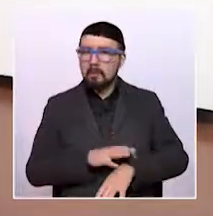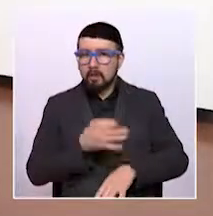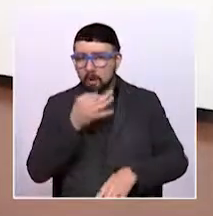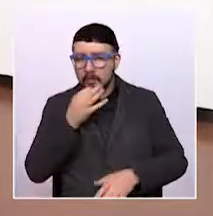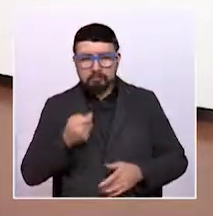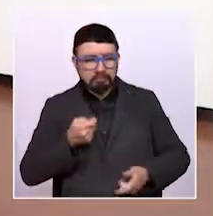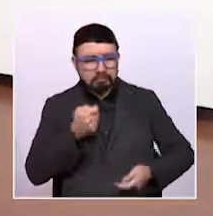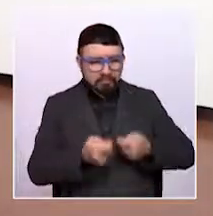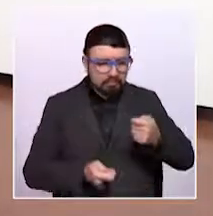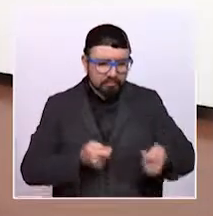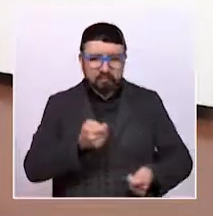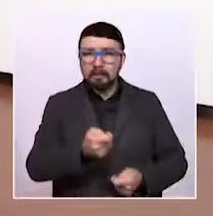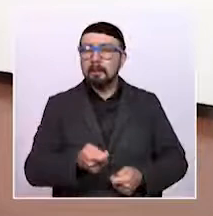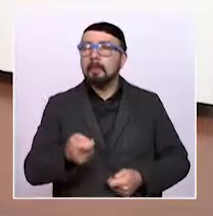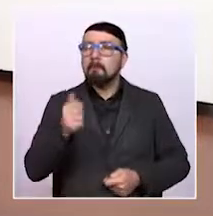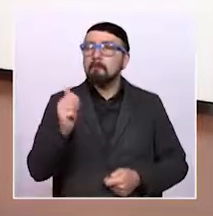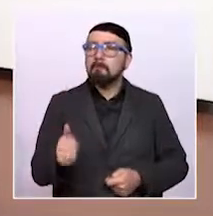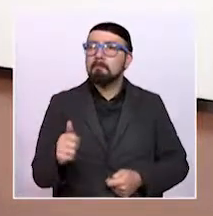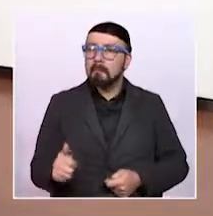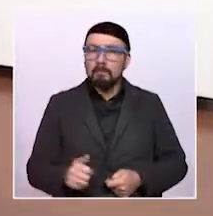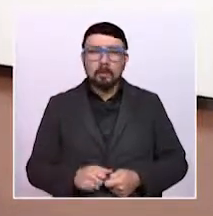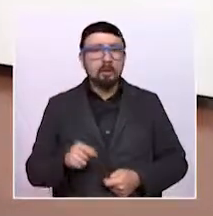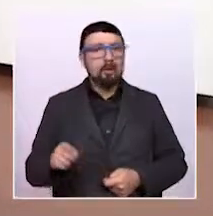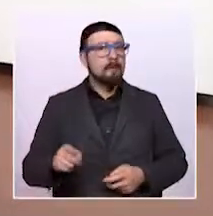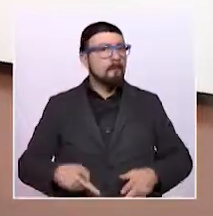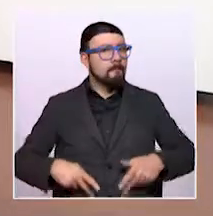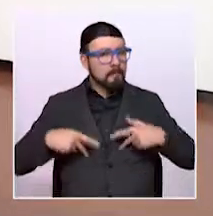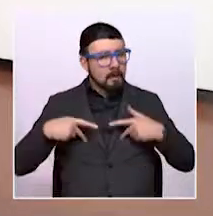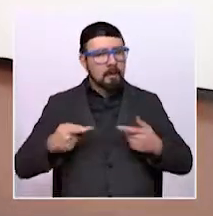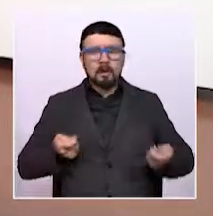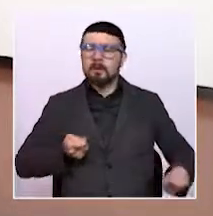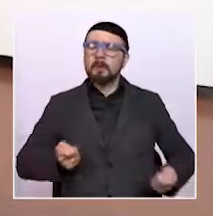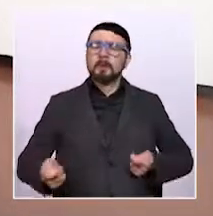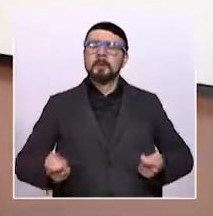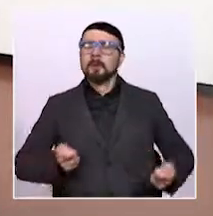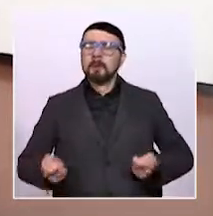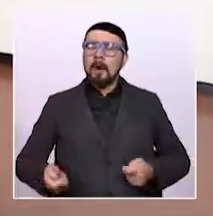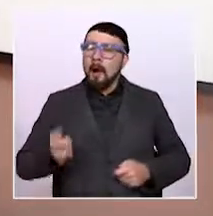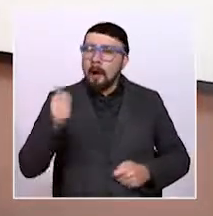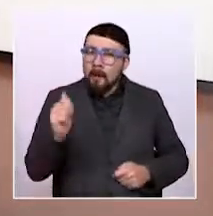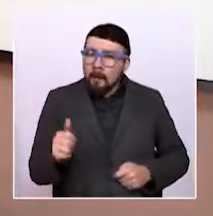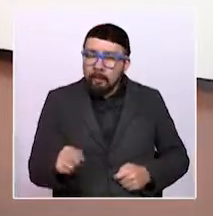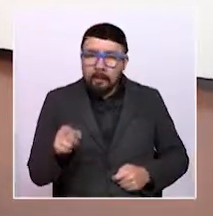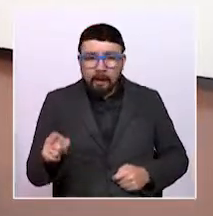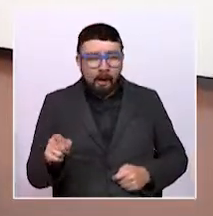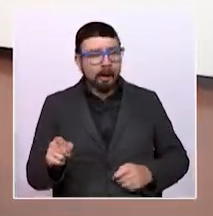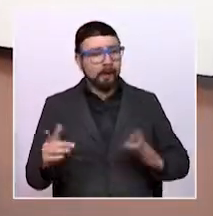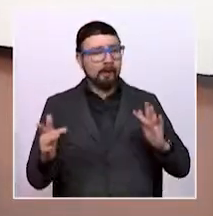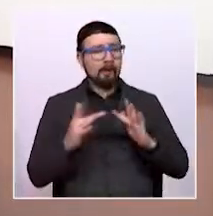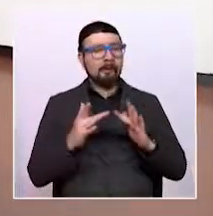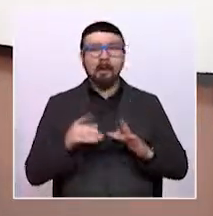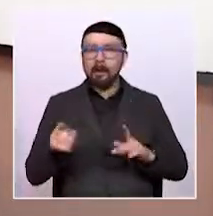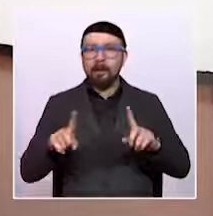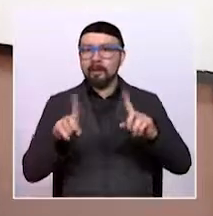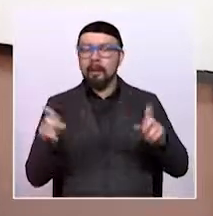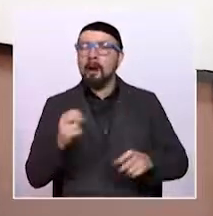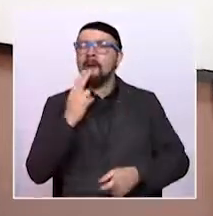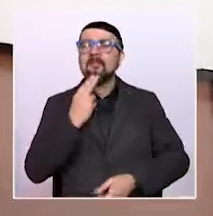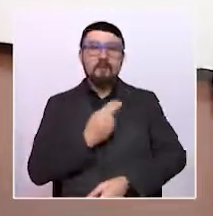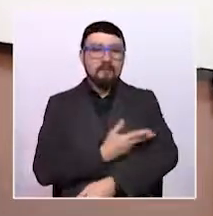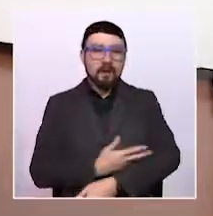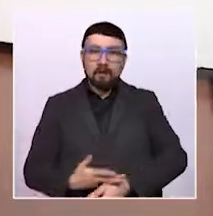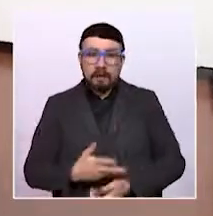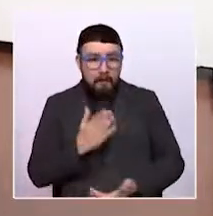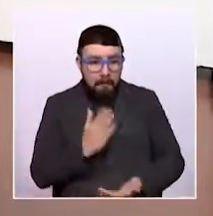propio de la paciente a través de su estilo de vida a través de como ella abarca y es el tema de la diabetes gestacional